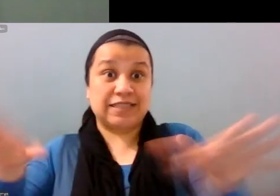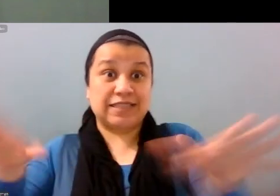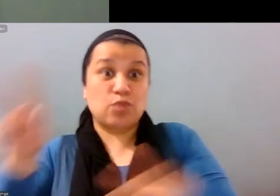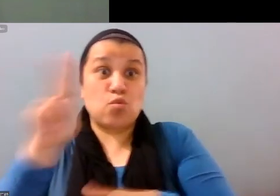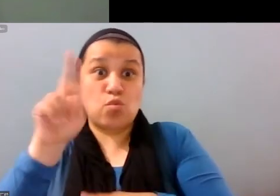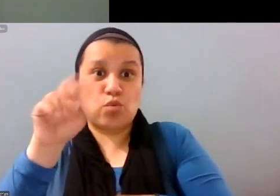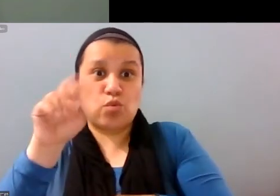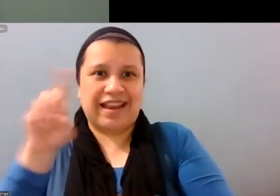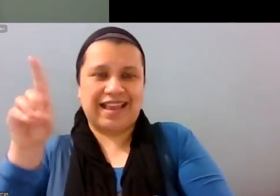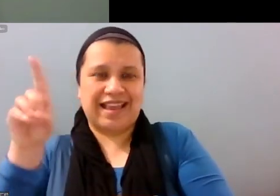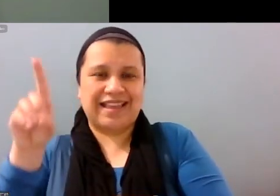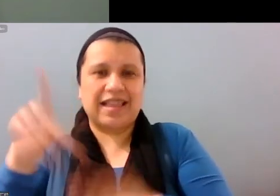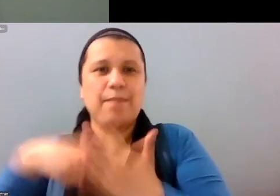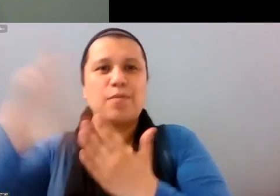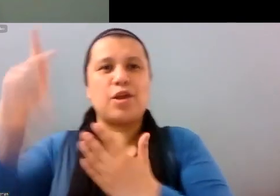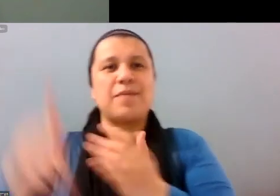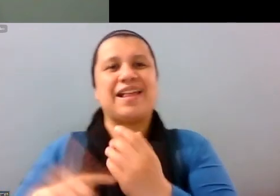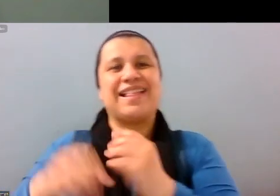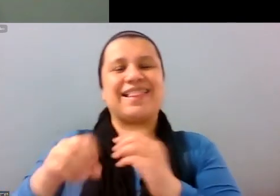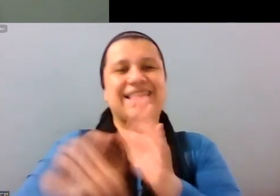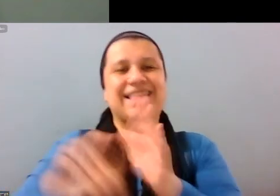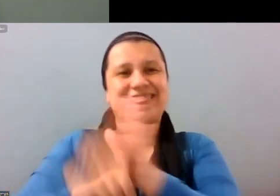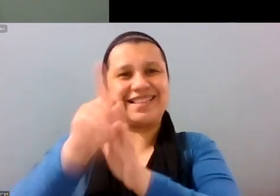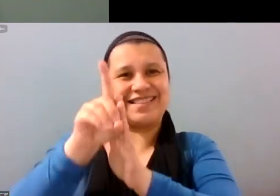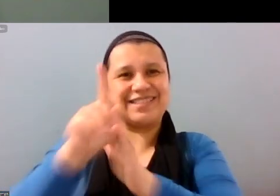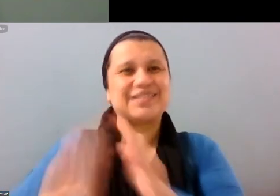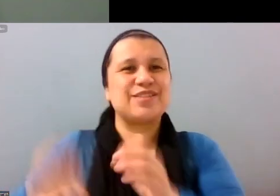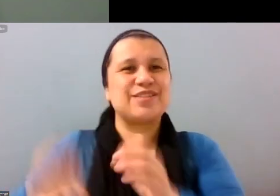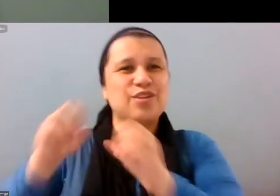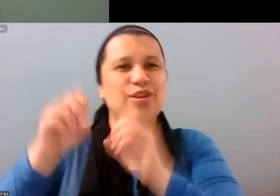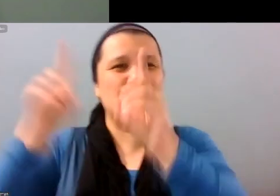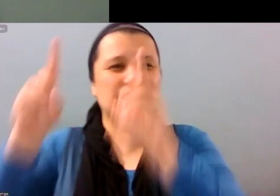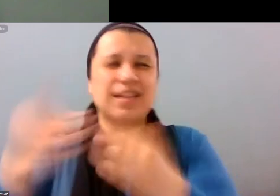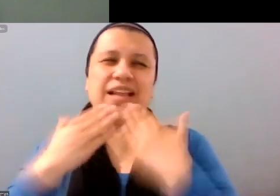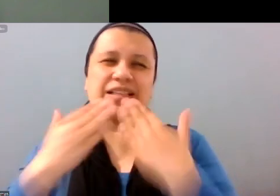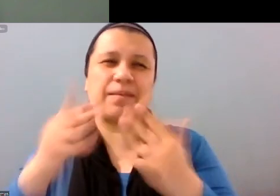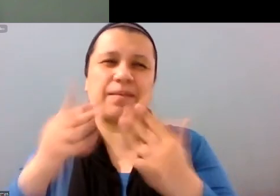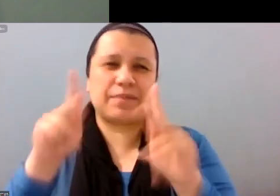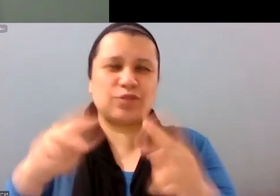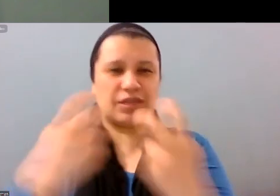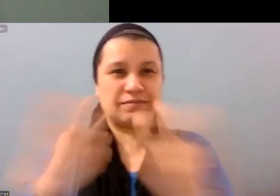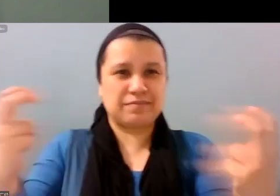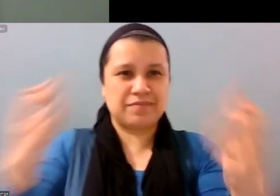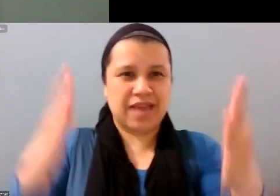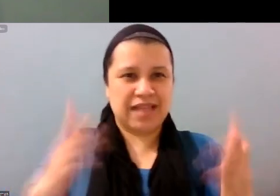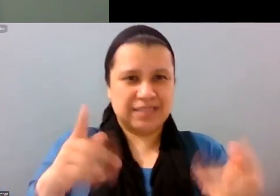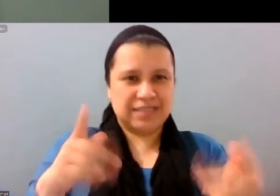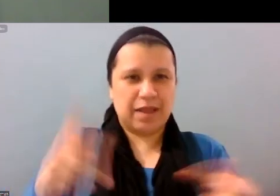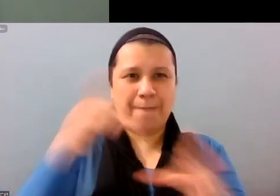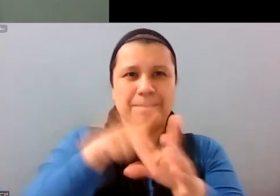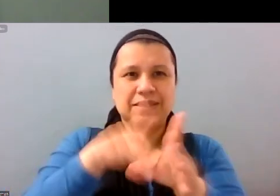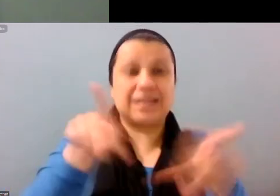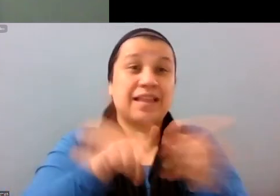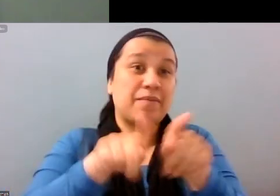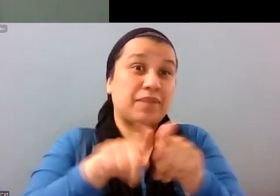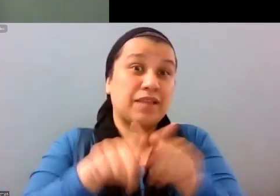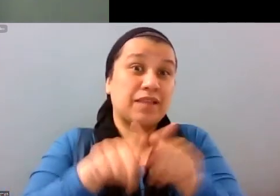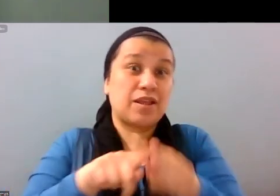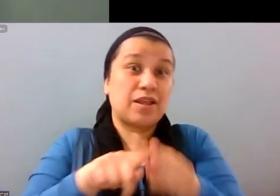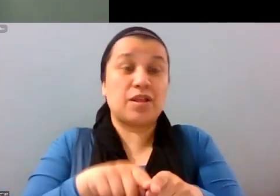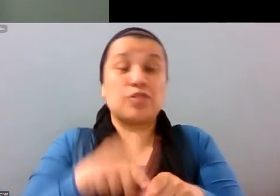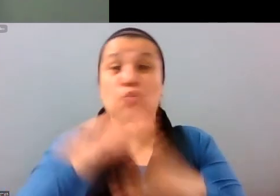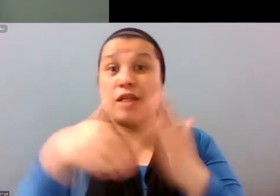educativo agradecemos profundamente a las personas panelistas por su participación así como la compañía de todas las